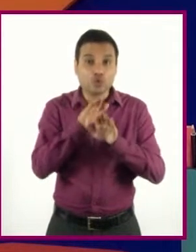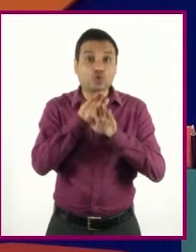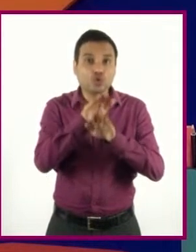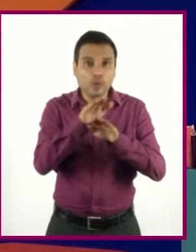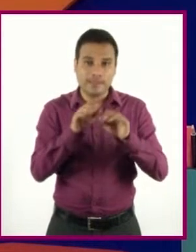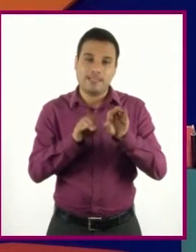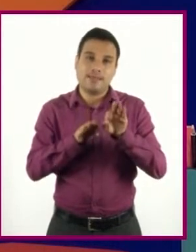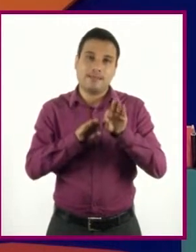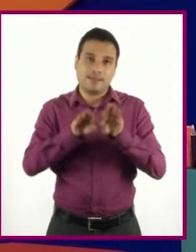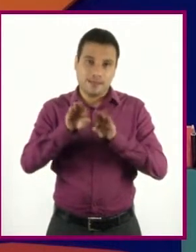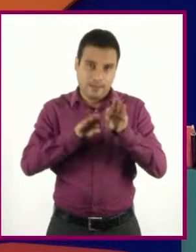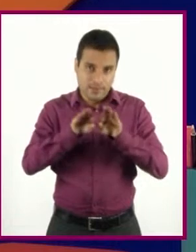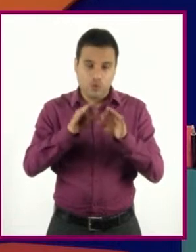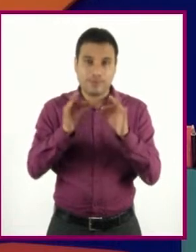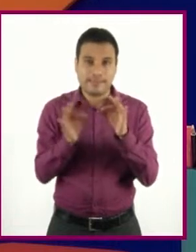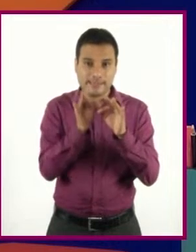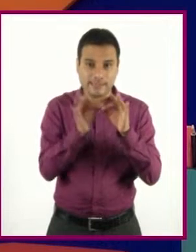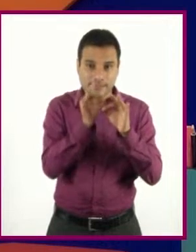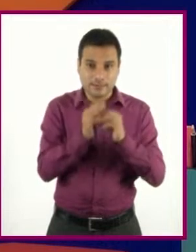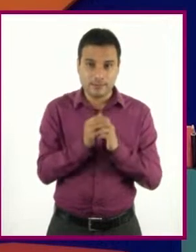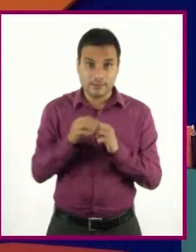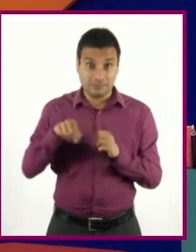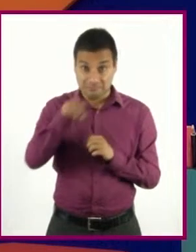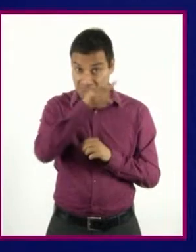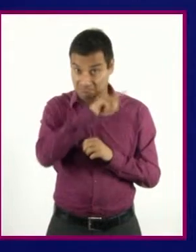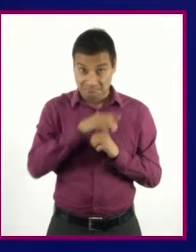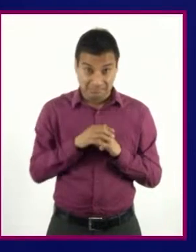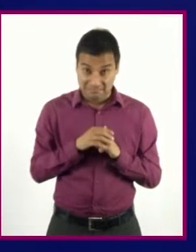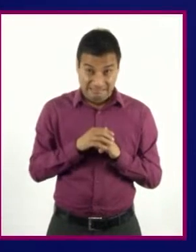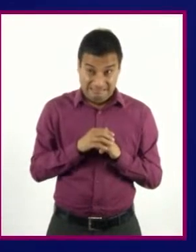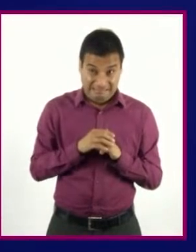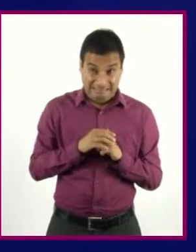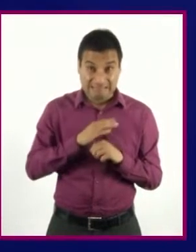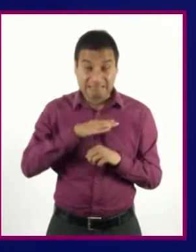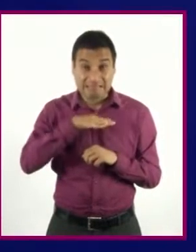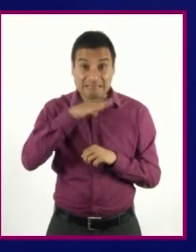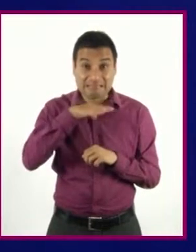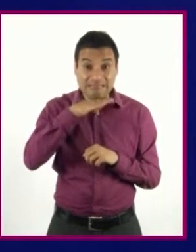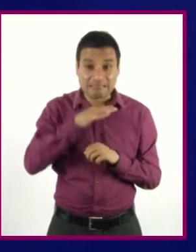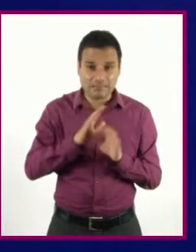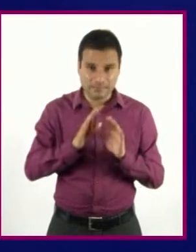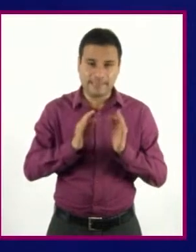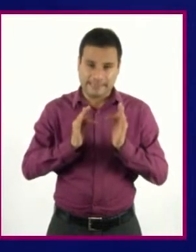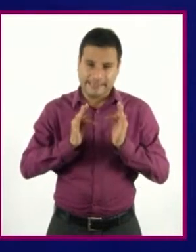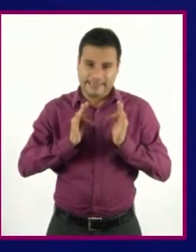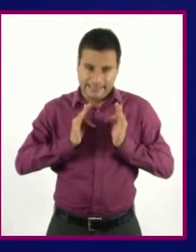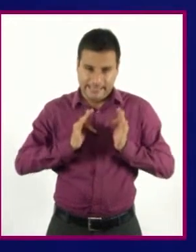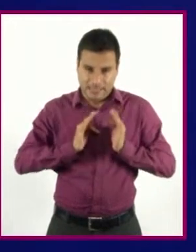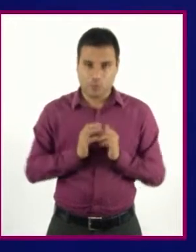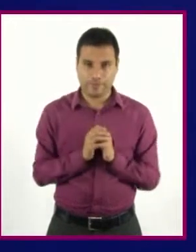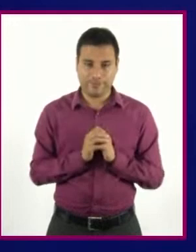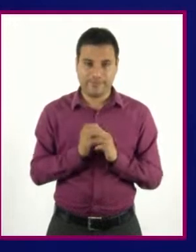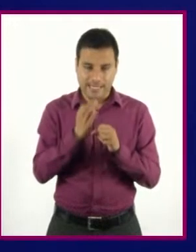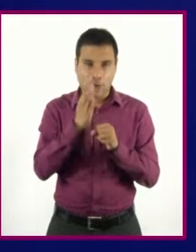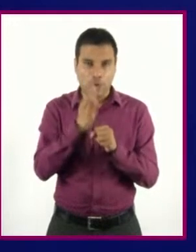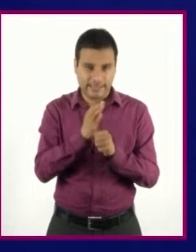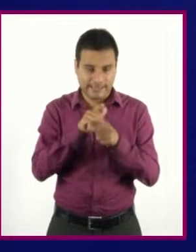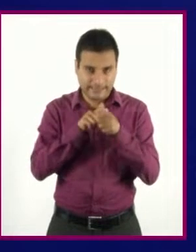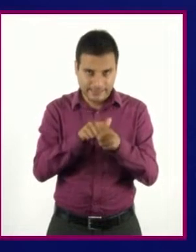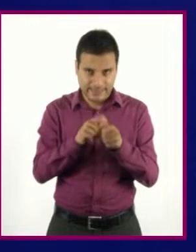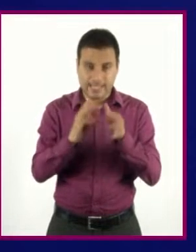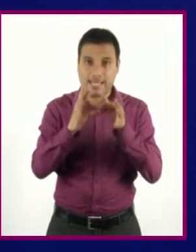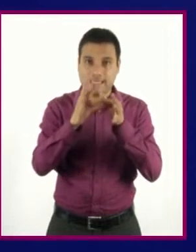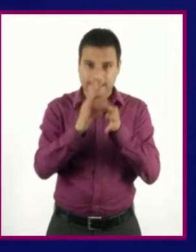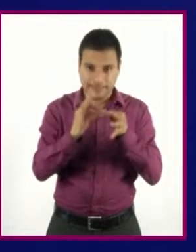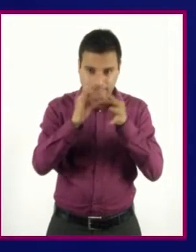de sastre. Si no les resultó evidente a alumnas y alumnos, no se preocupen. Para eso seguiremos